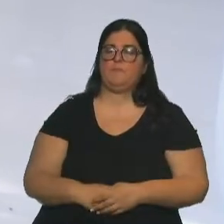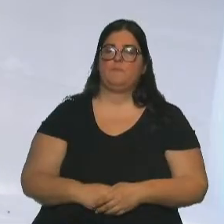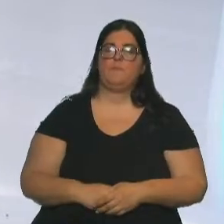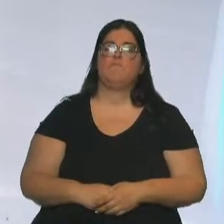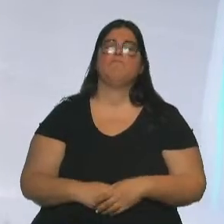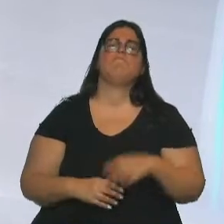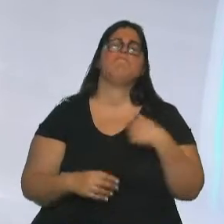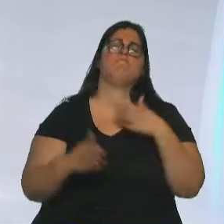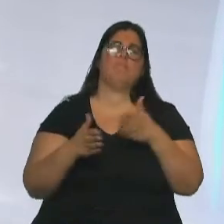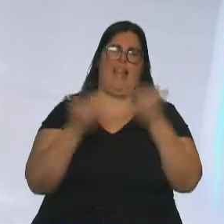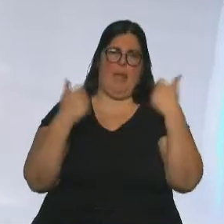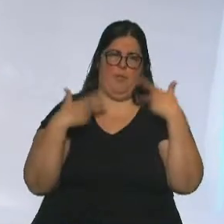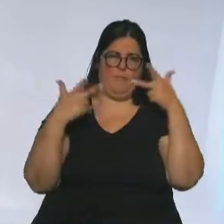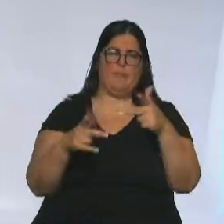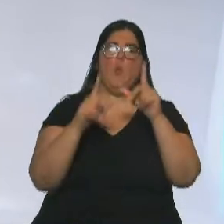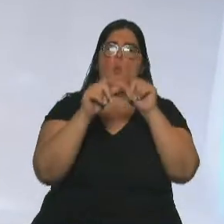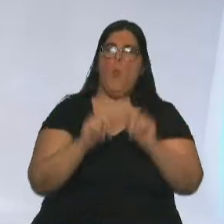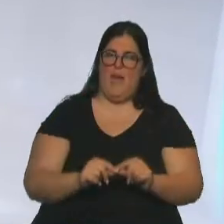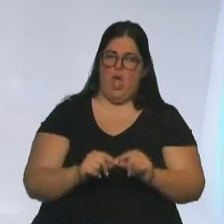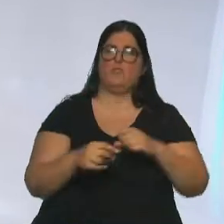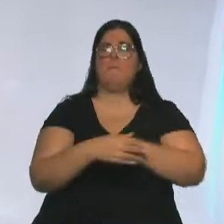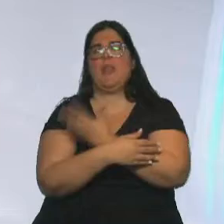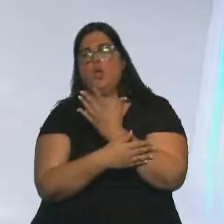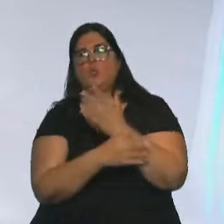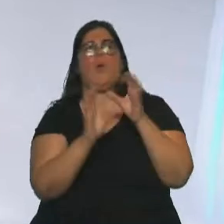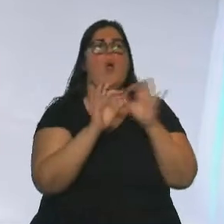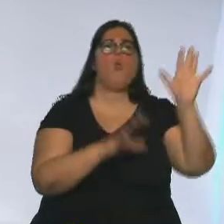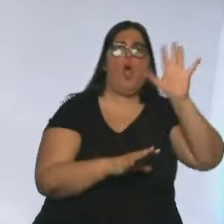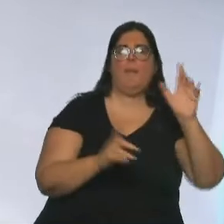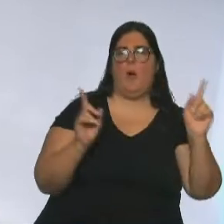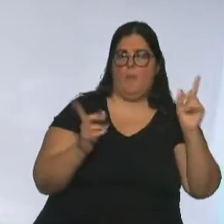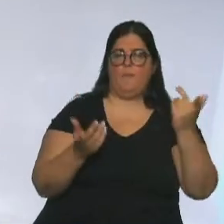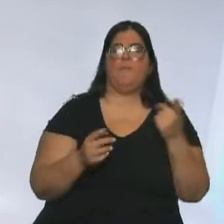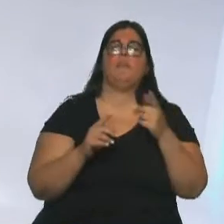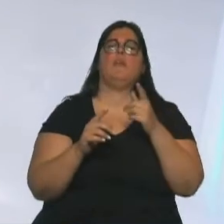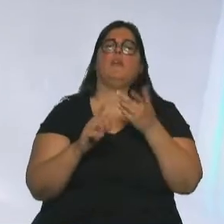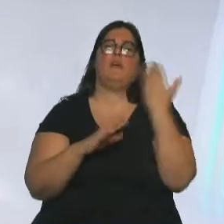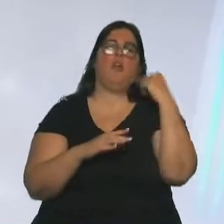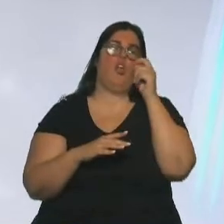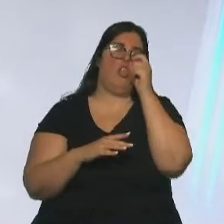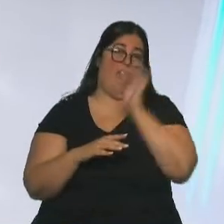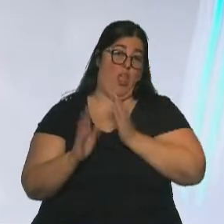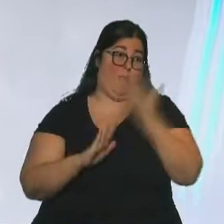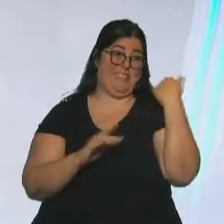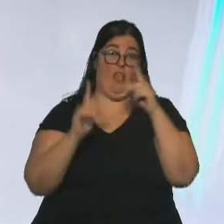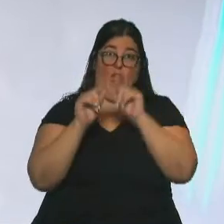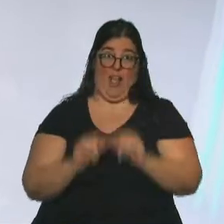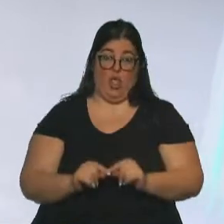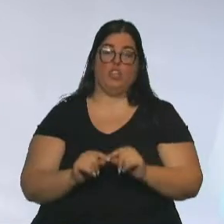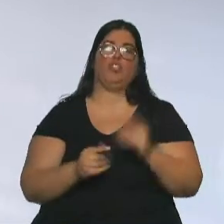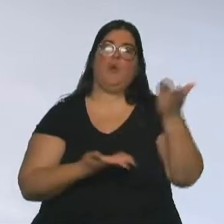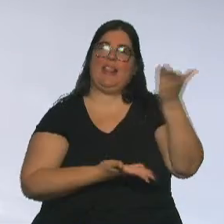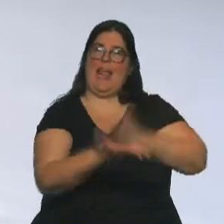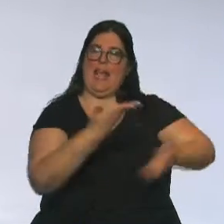Bien, rápidamente veamos en números. Mercosur, Unión Europea, datos de 2022 del año pasado. Este